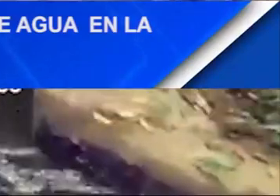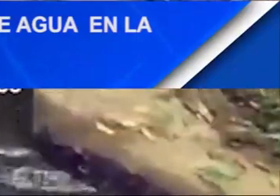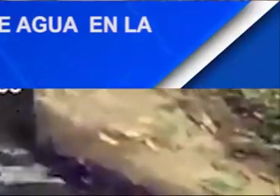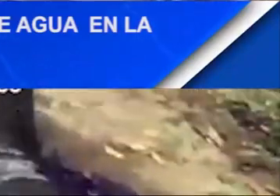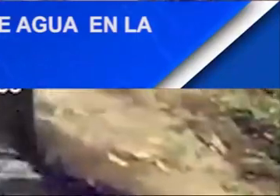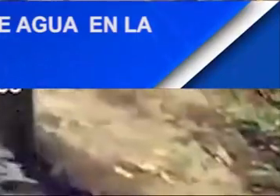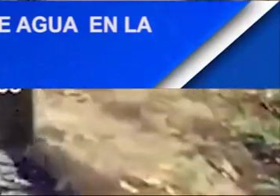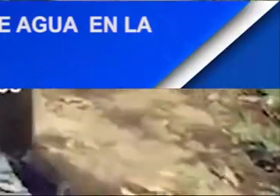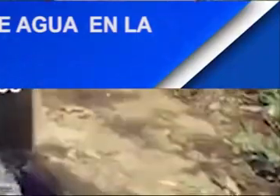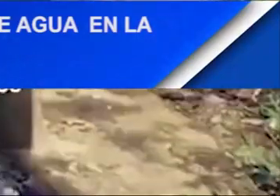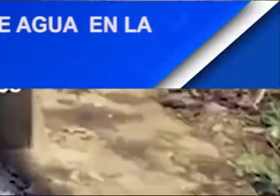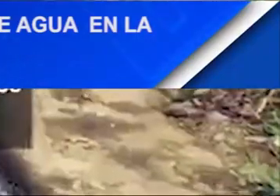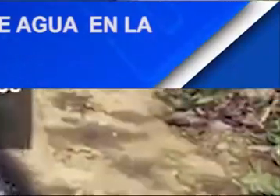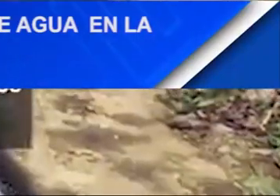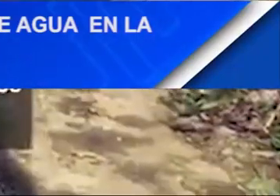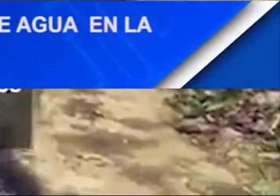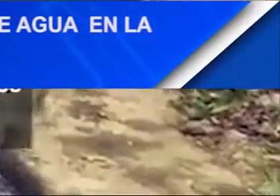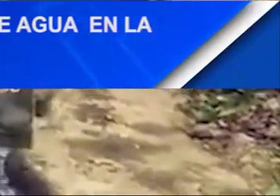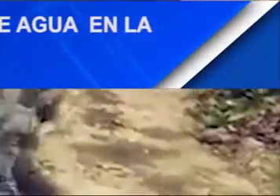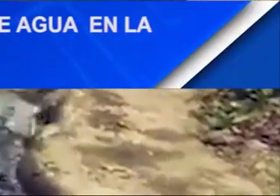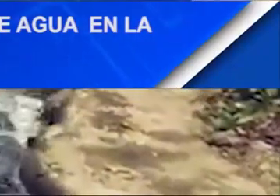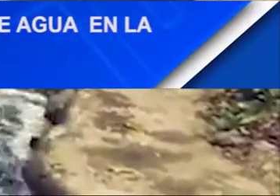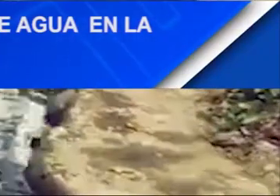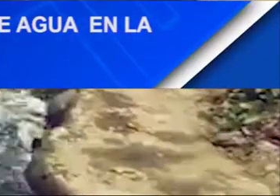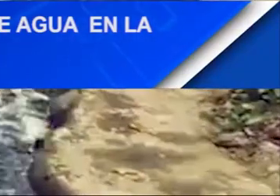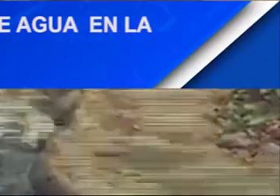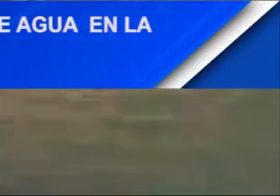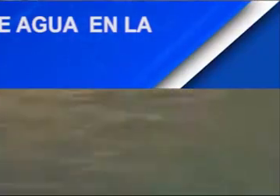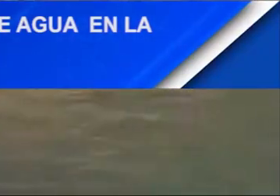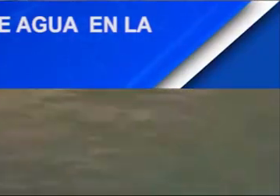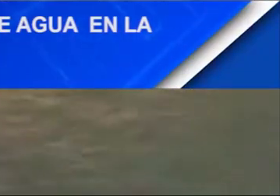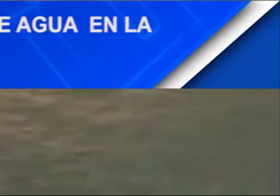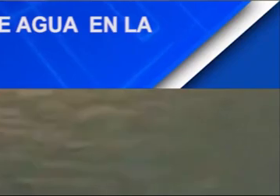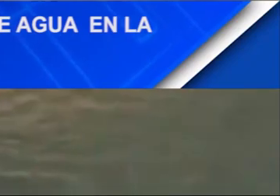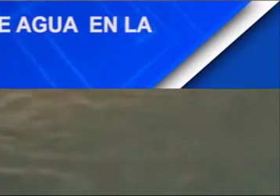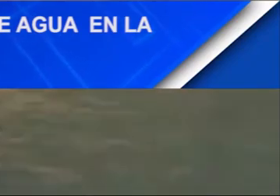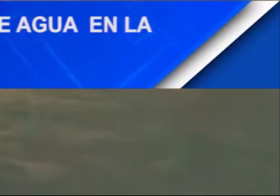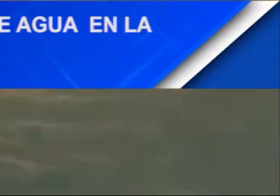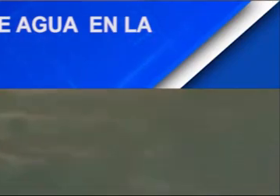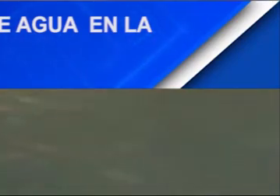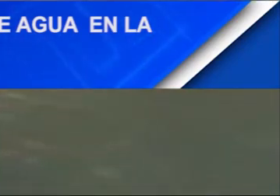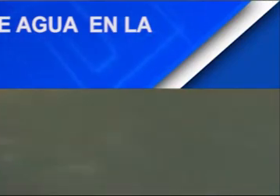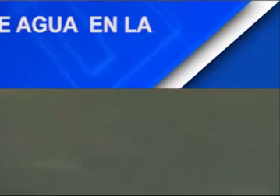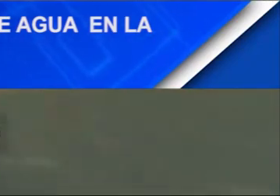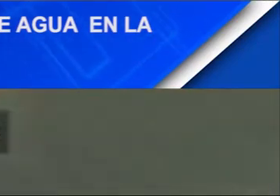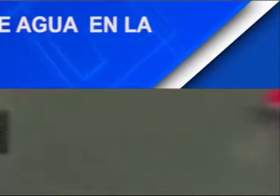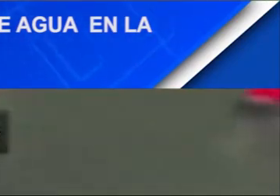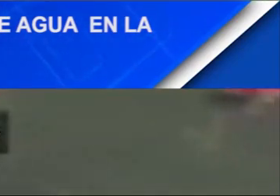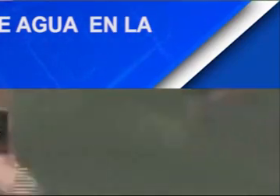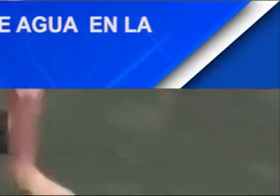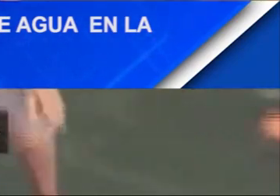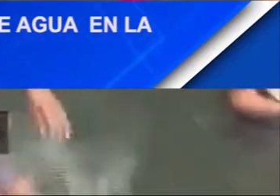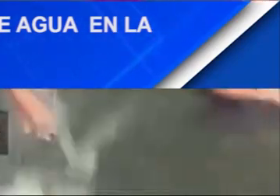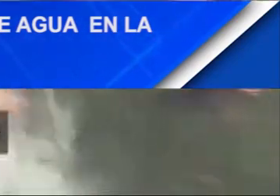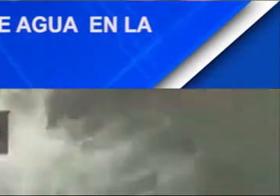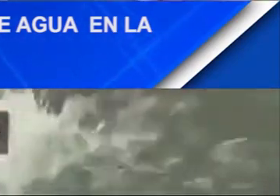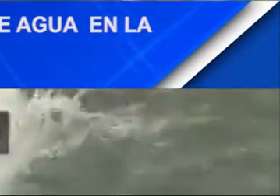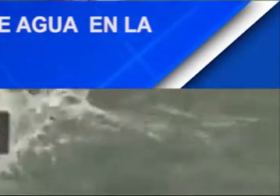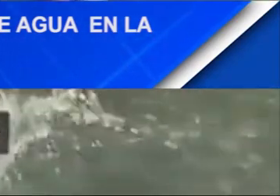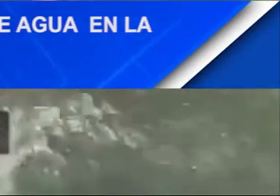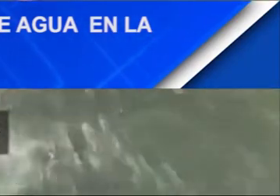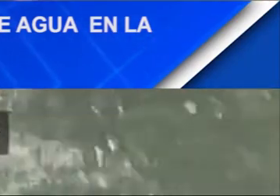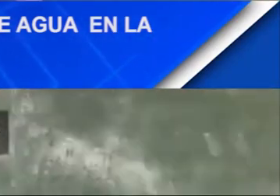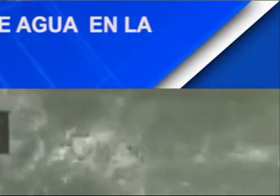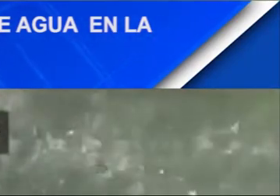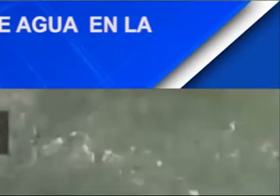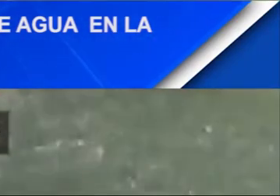es mejorar los horarios de abastecimiento de la familia. Tratar, procurar de que todas las familias de Nicaragua tengan más de 20 horas de